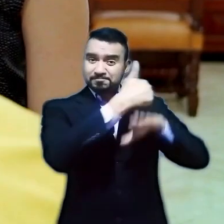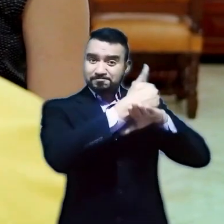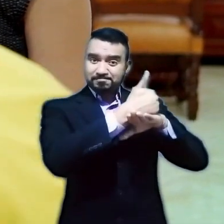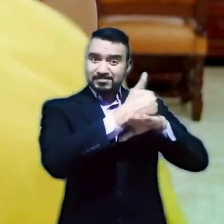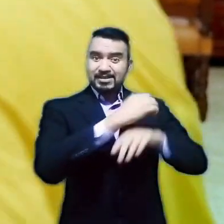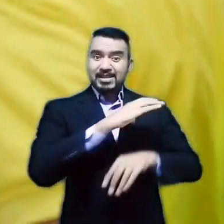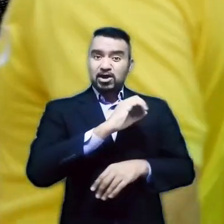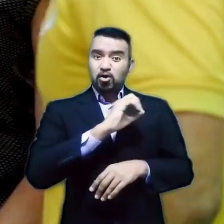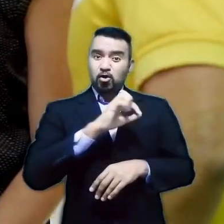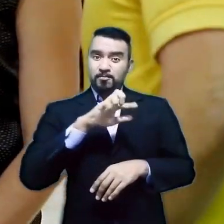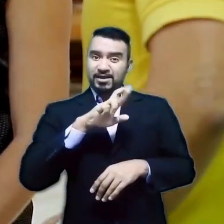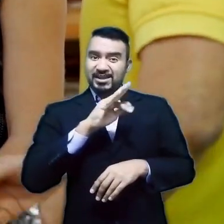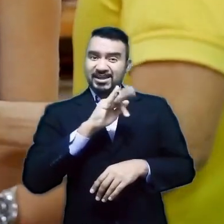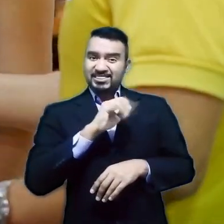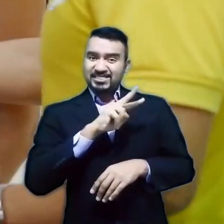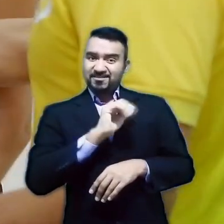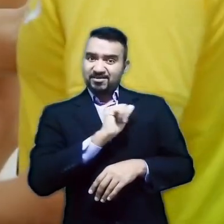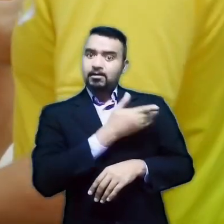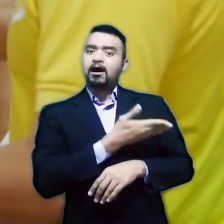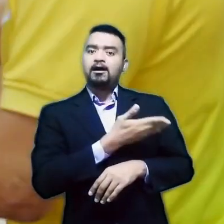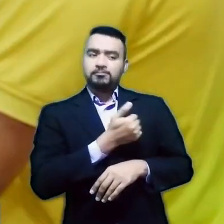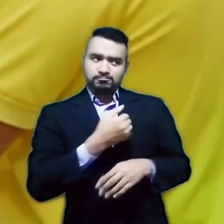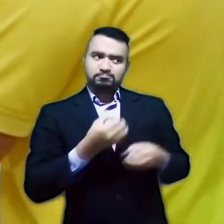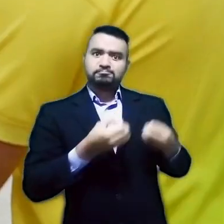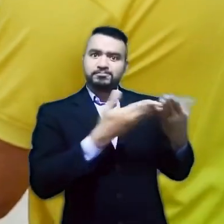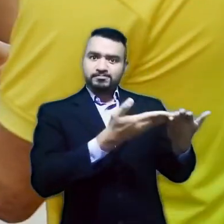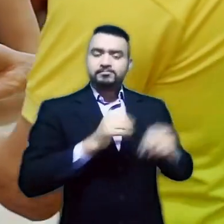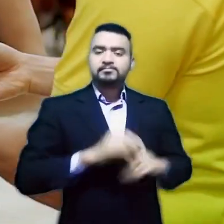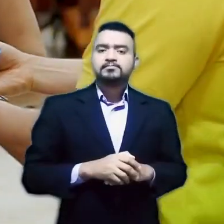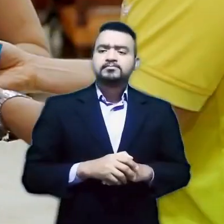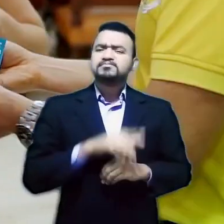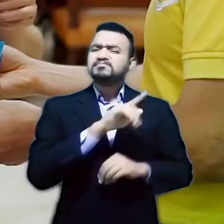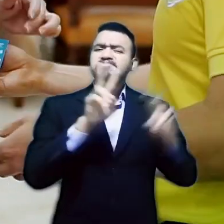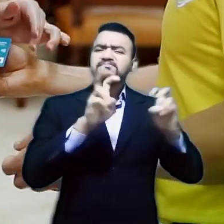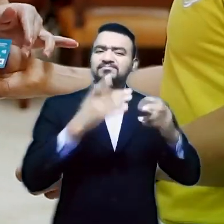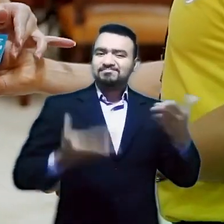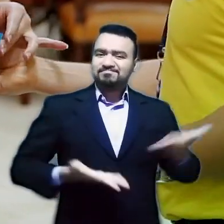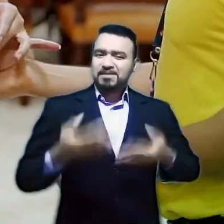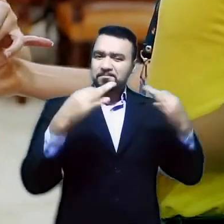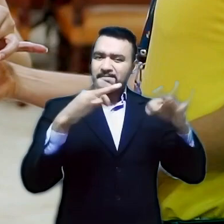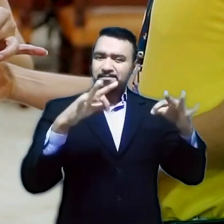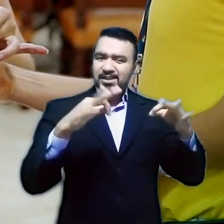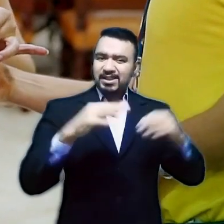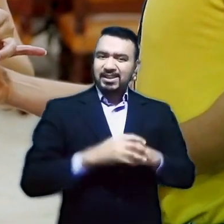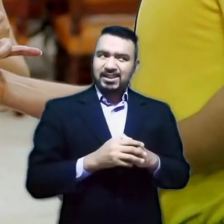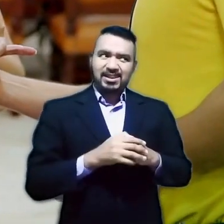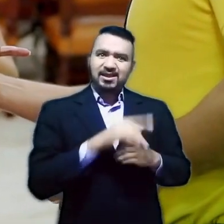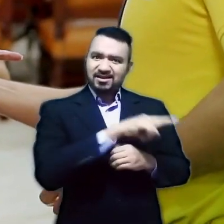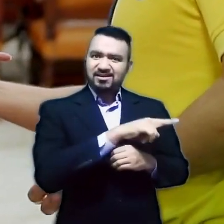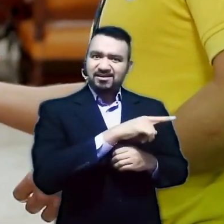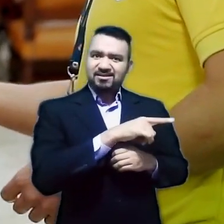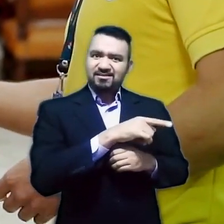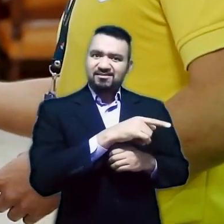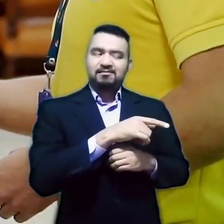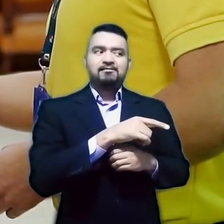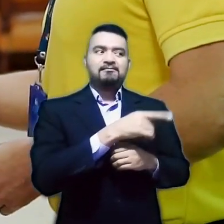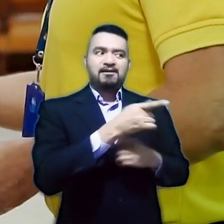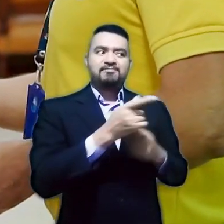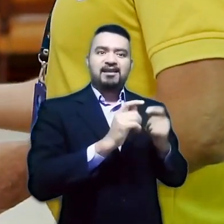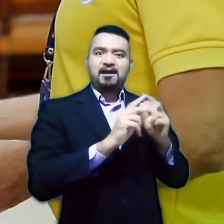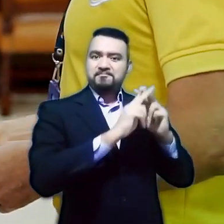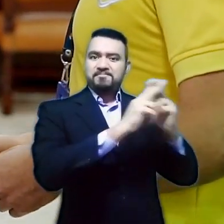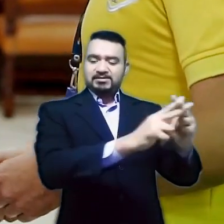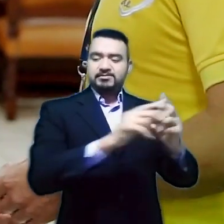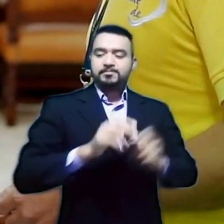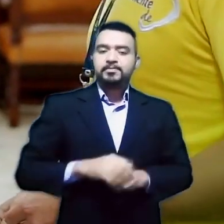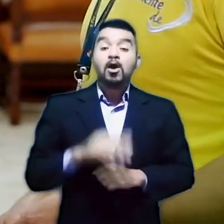Antioquia, que nos ayude también a entregarle a papelería JPG este apoyo importante.